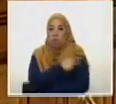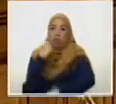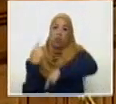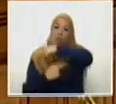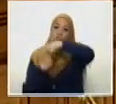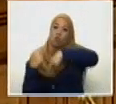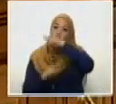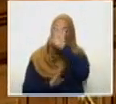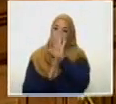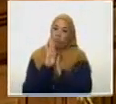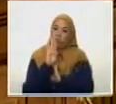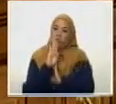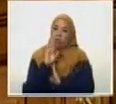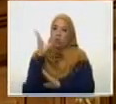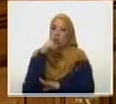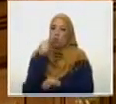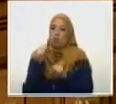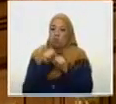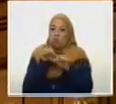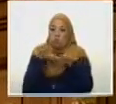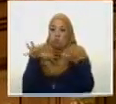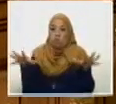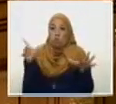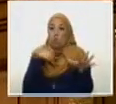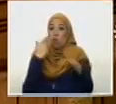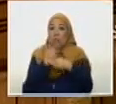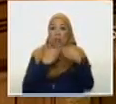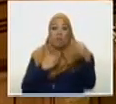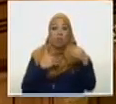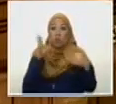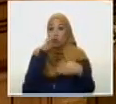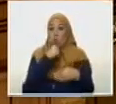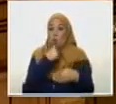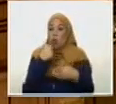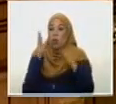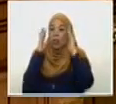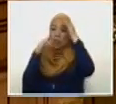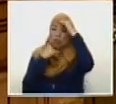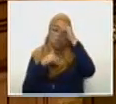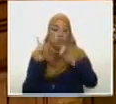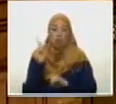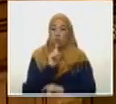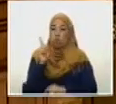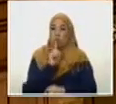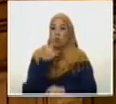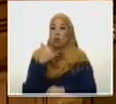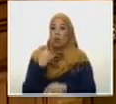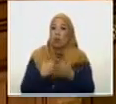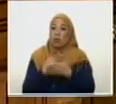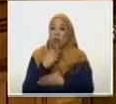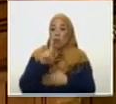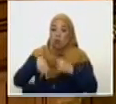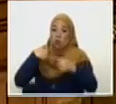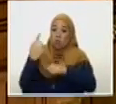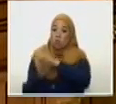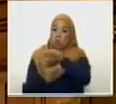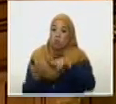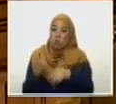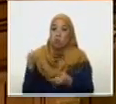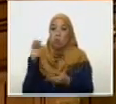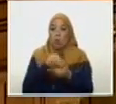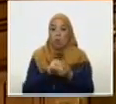revolucionarias. No nos dispersemos, no podemos distraernos en escenarios que viene dibujando el